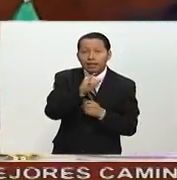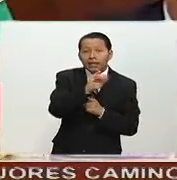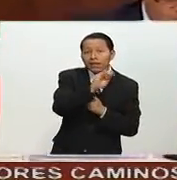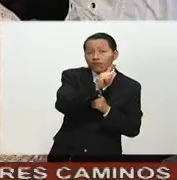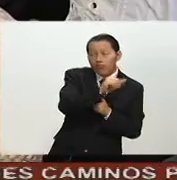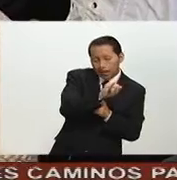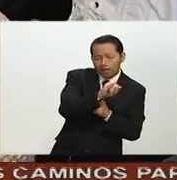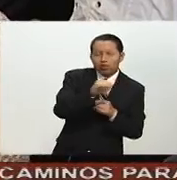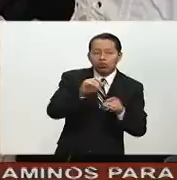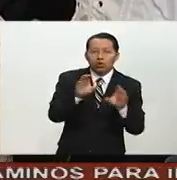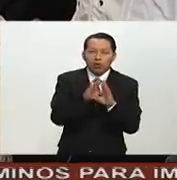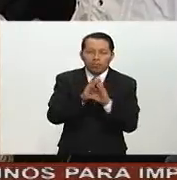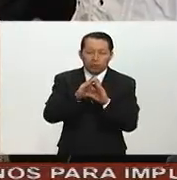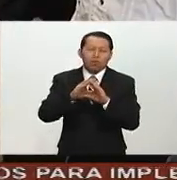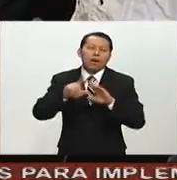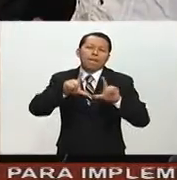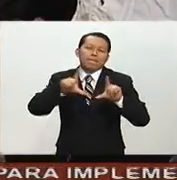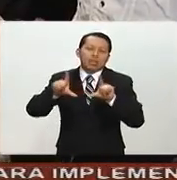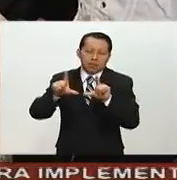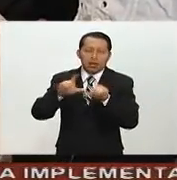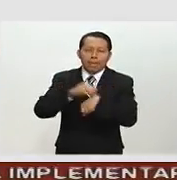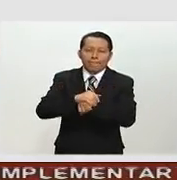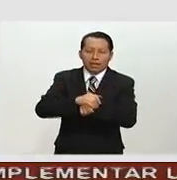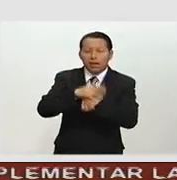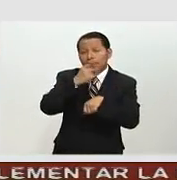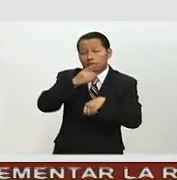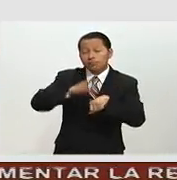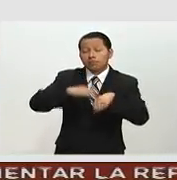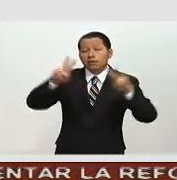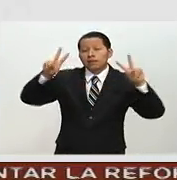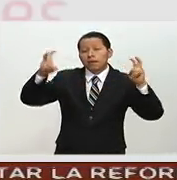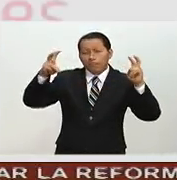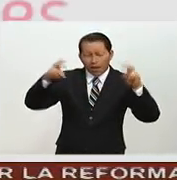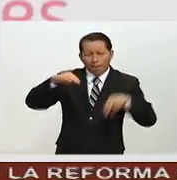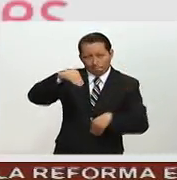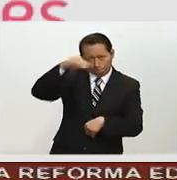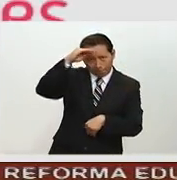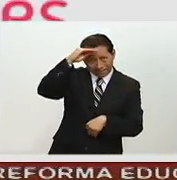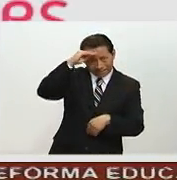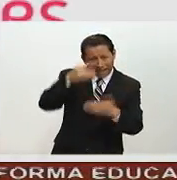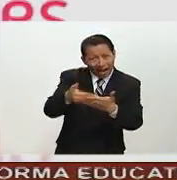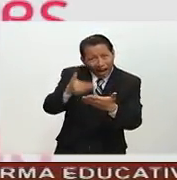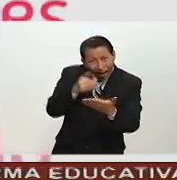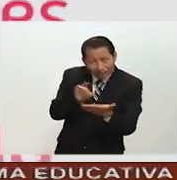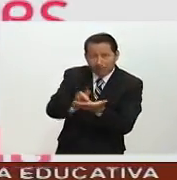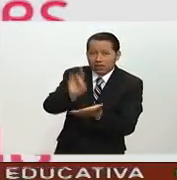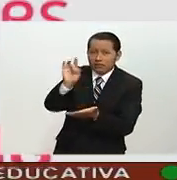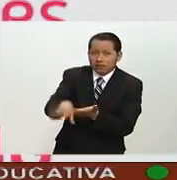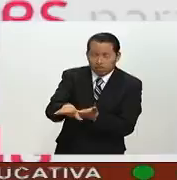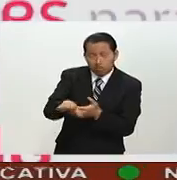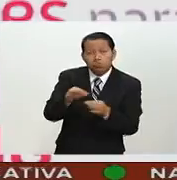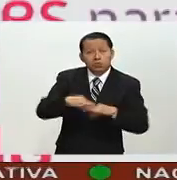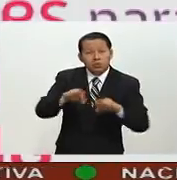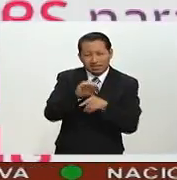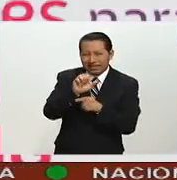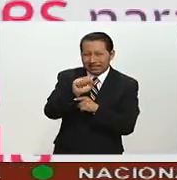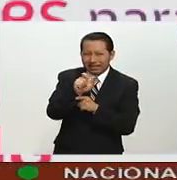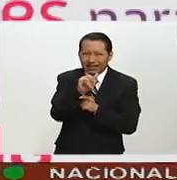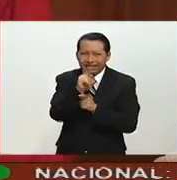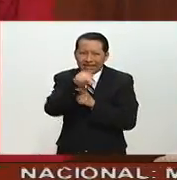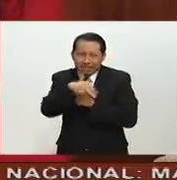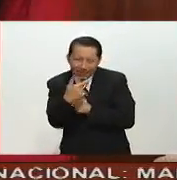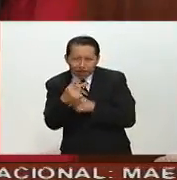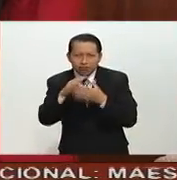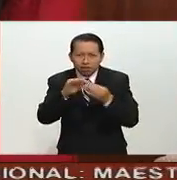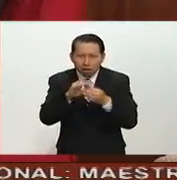Pantallas Amigas lanzaron la campaña Piensa antes de sextear, 10 razones para no realizar sexting, donde se advierte de